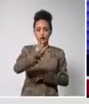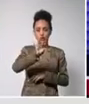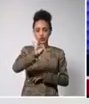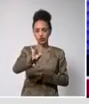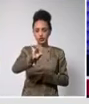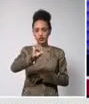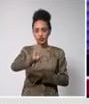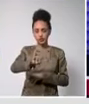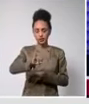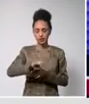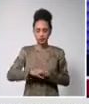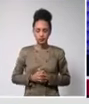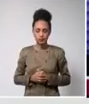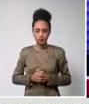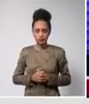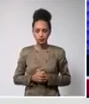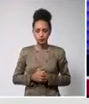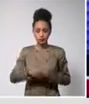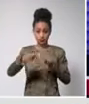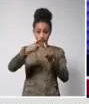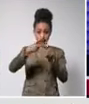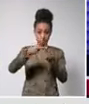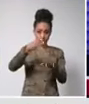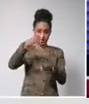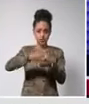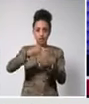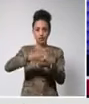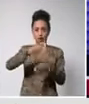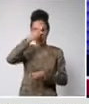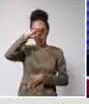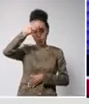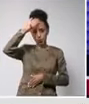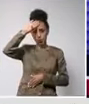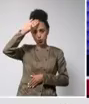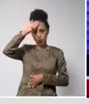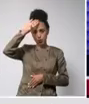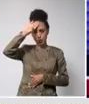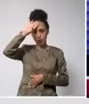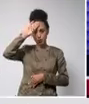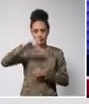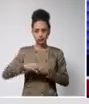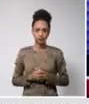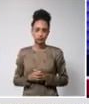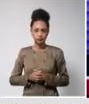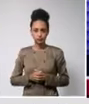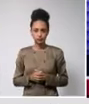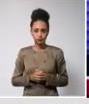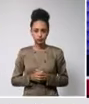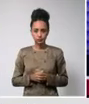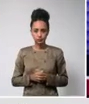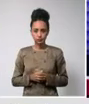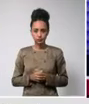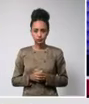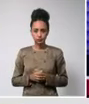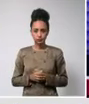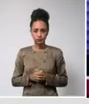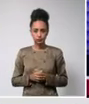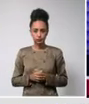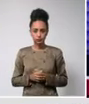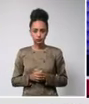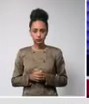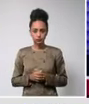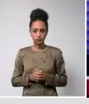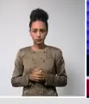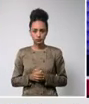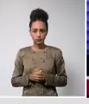476. Le sigue Santiago de Cuba, que con ocupación y preocupación vemos